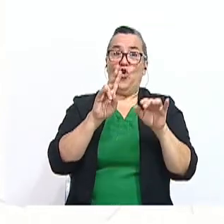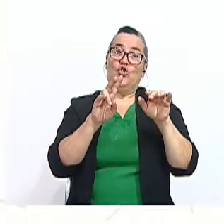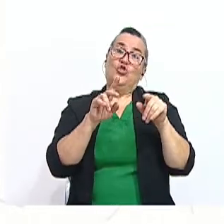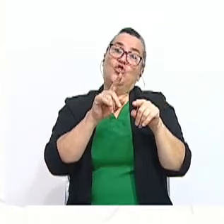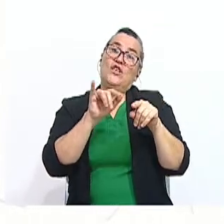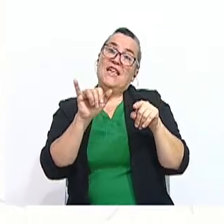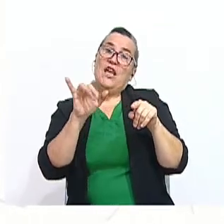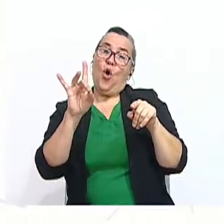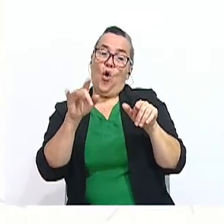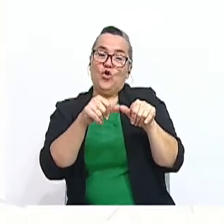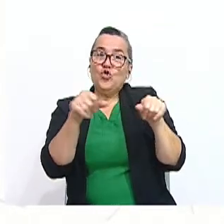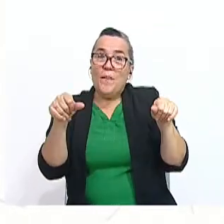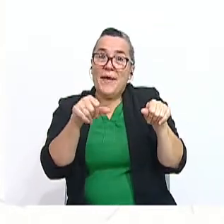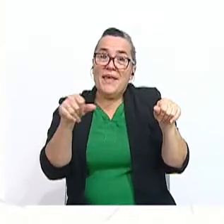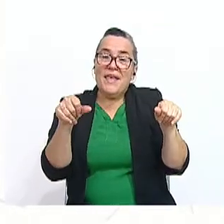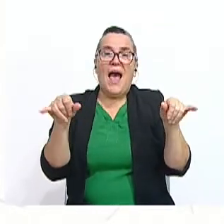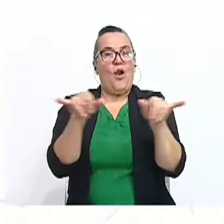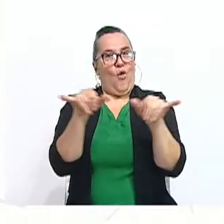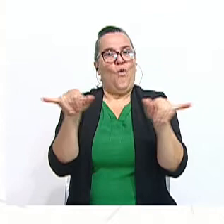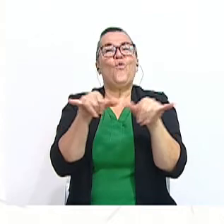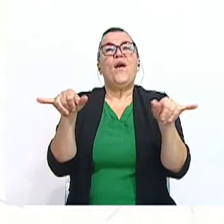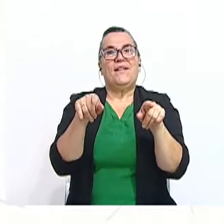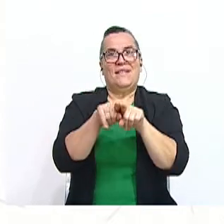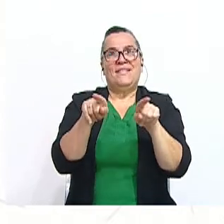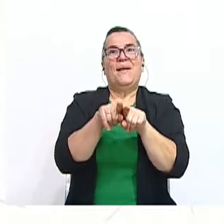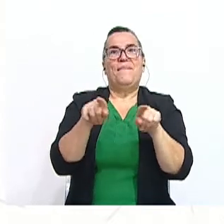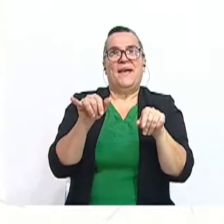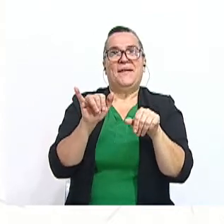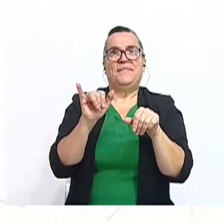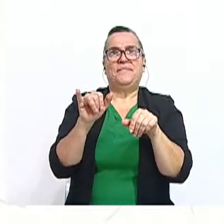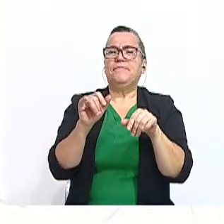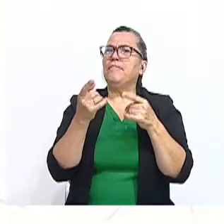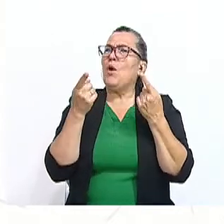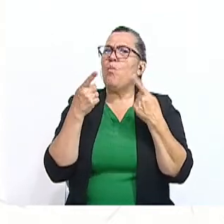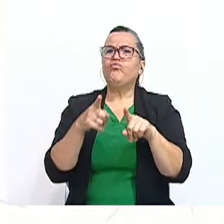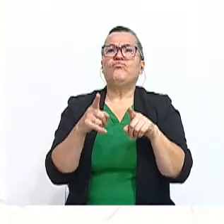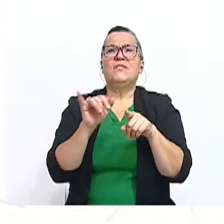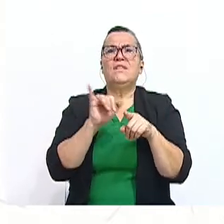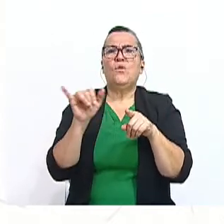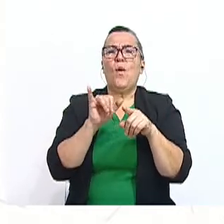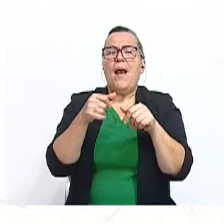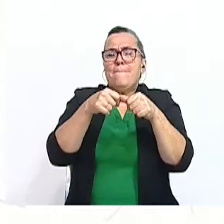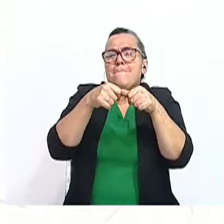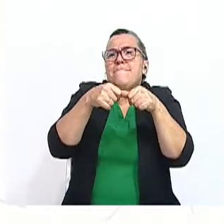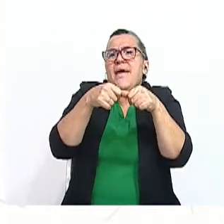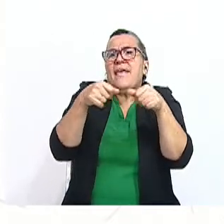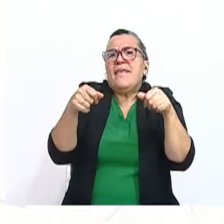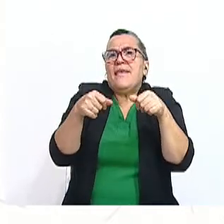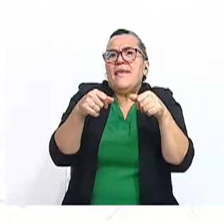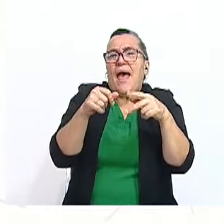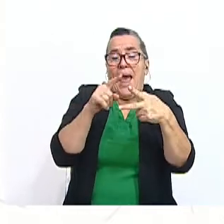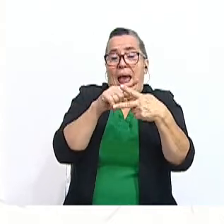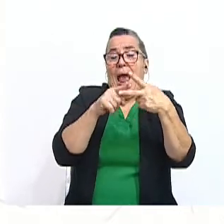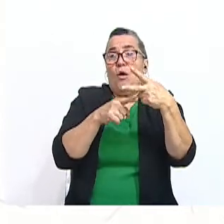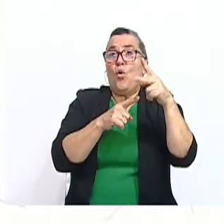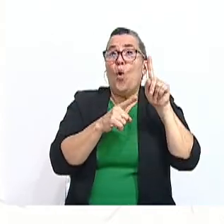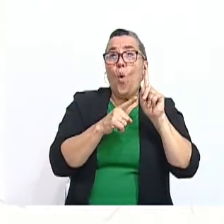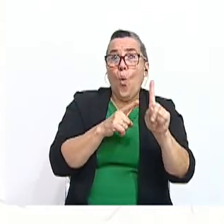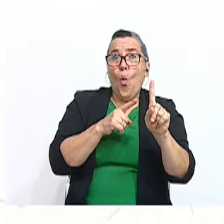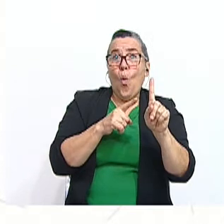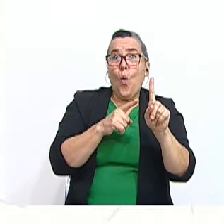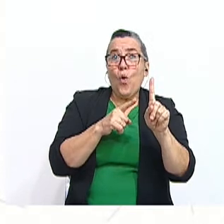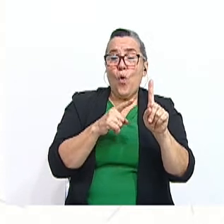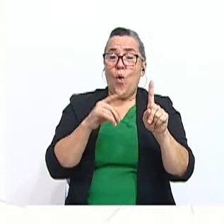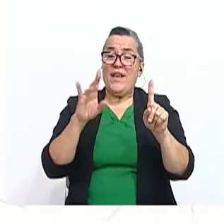ángulos son congruentes. Muy bien. Y pasa lo mismo en este caso con la medida del ángulo 1 y la medida del